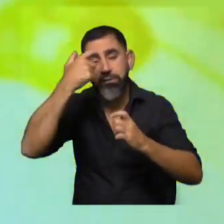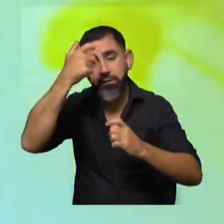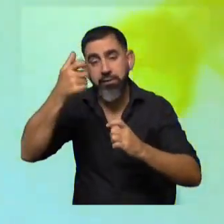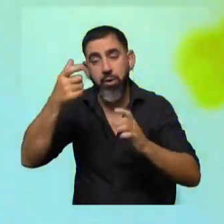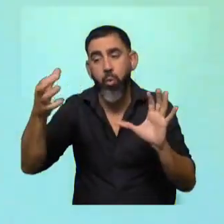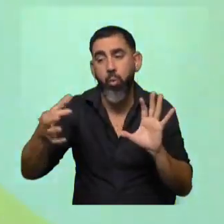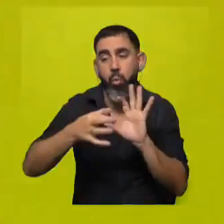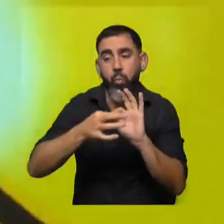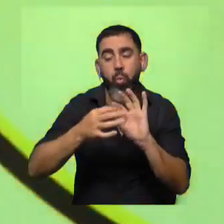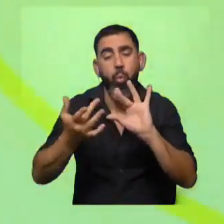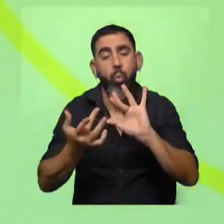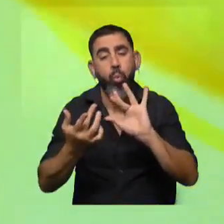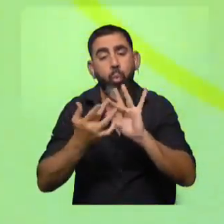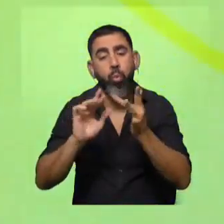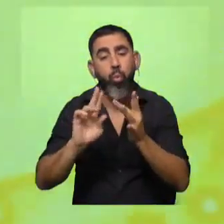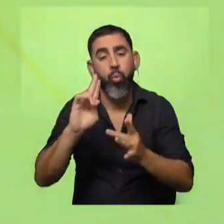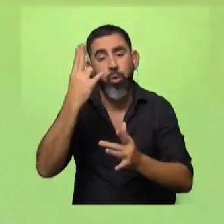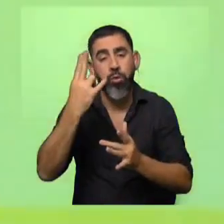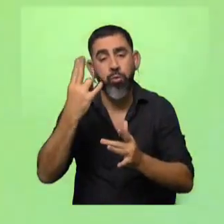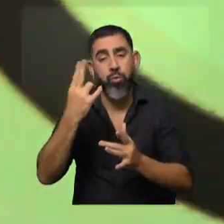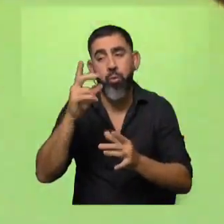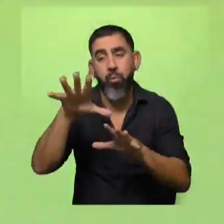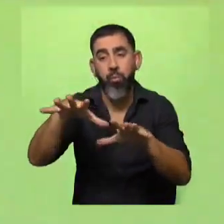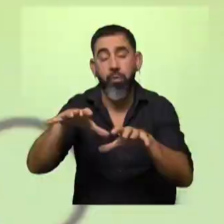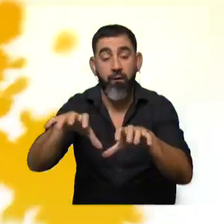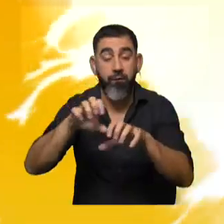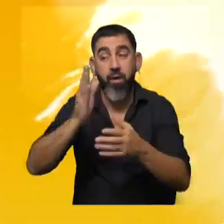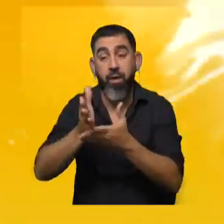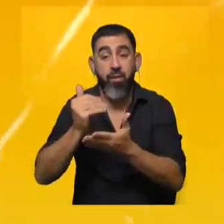con Uruguay de quien investiga y trabaja en el extranjero.